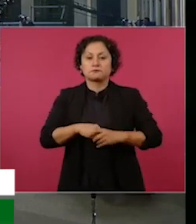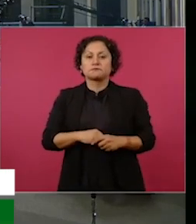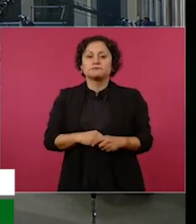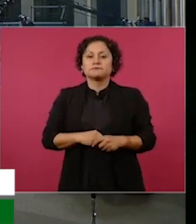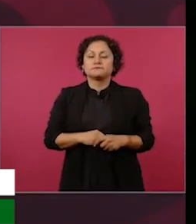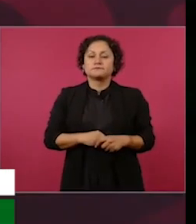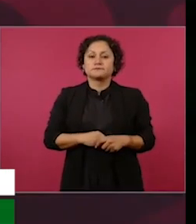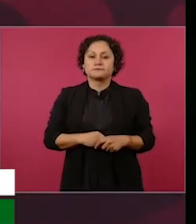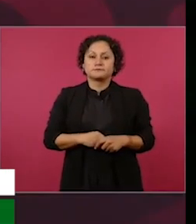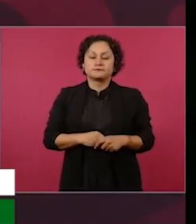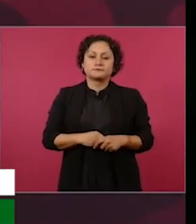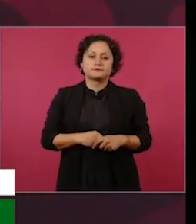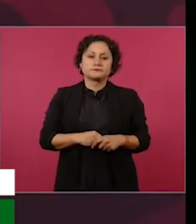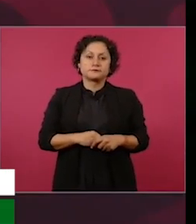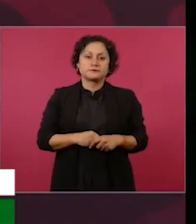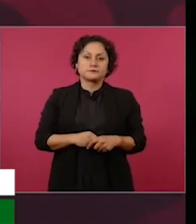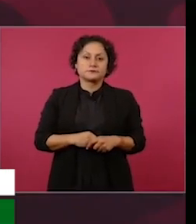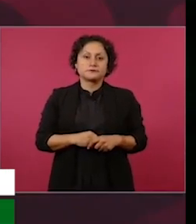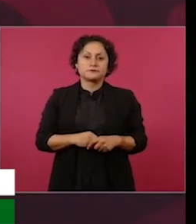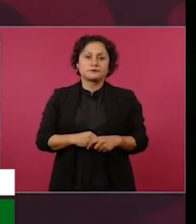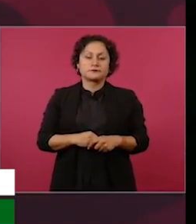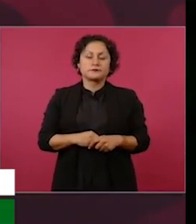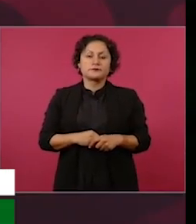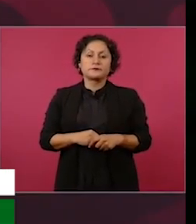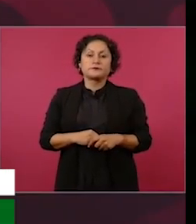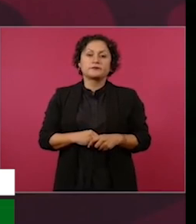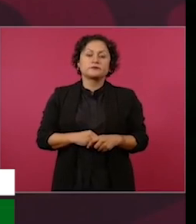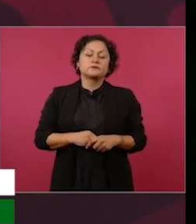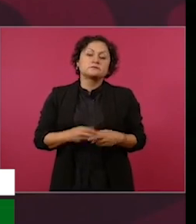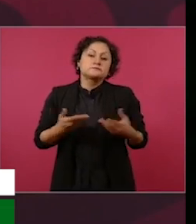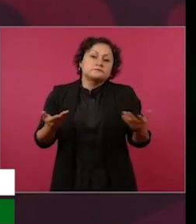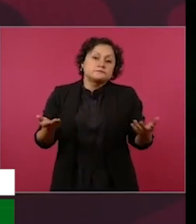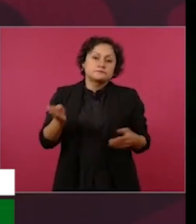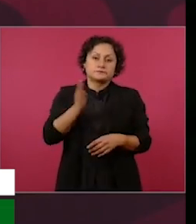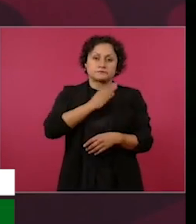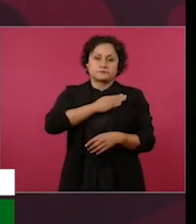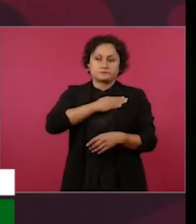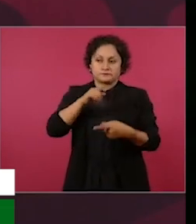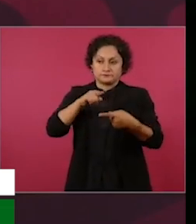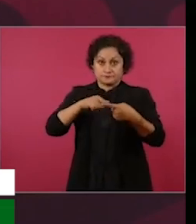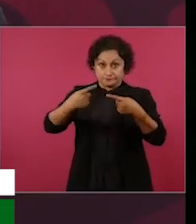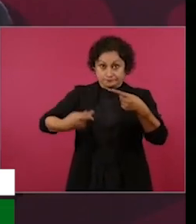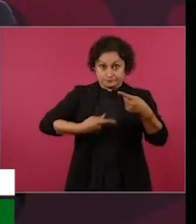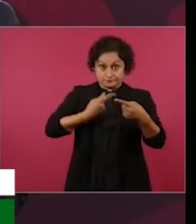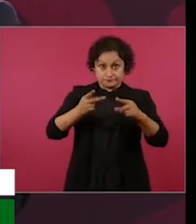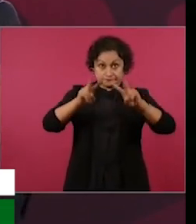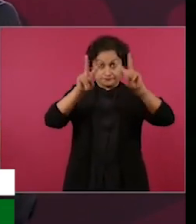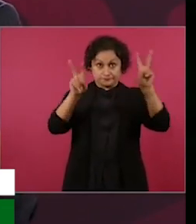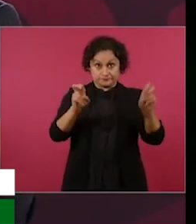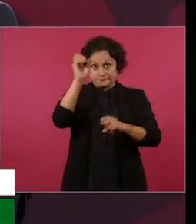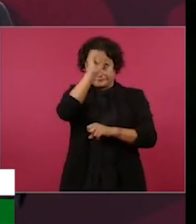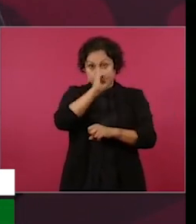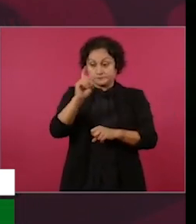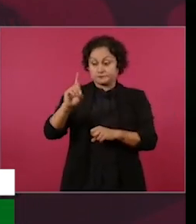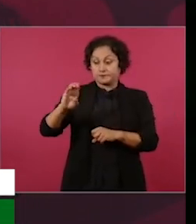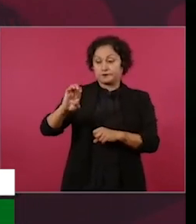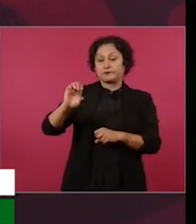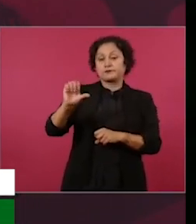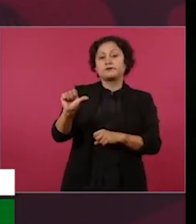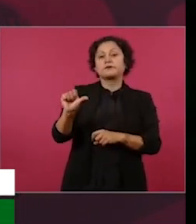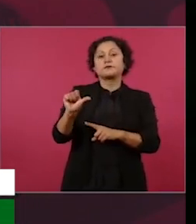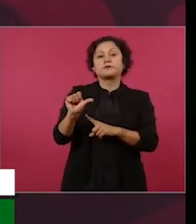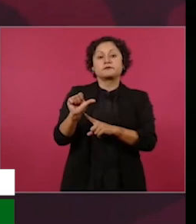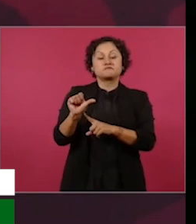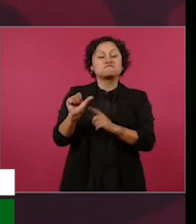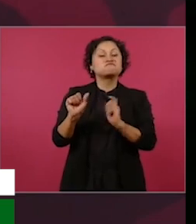El presidente pidió a la DEA que sean prudentes y respetuosos y no opinar sobre temas que solo competen a México. Esto luego de que la